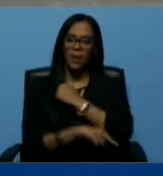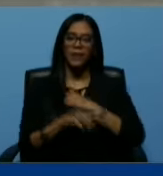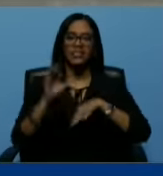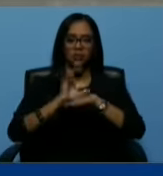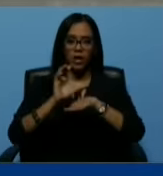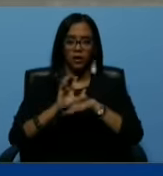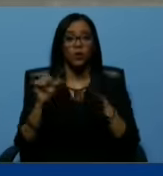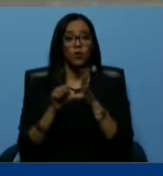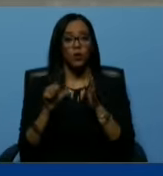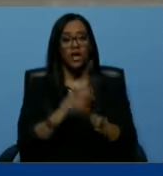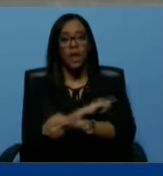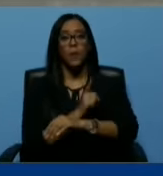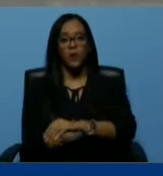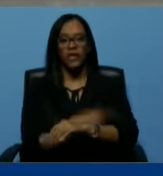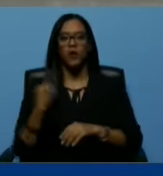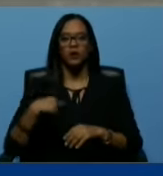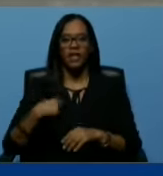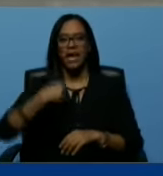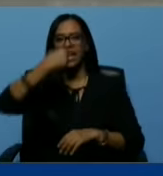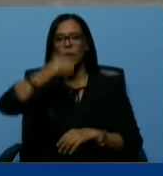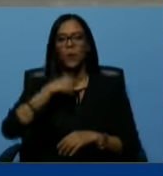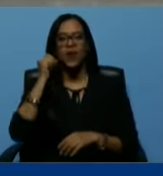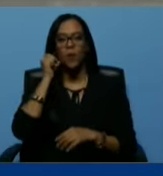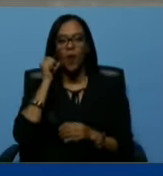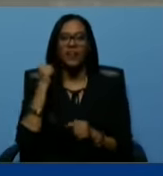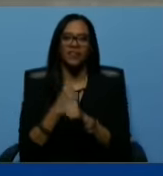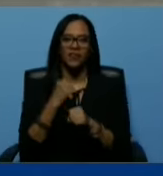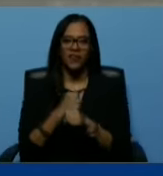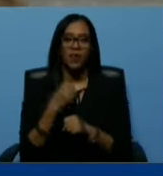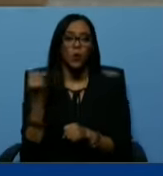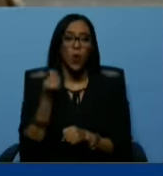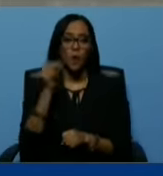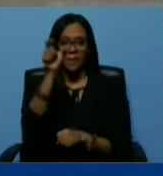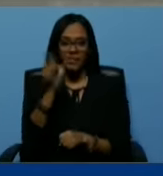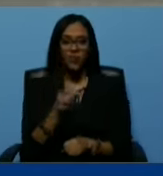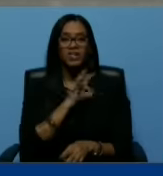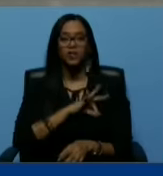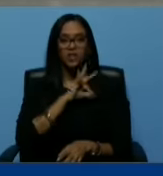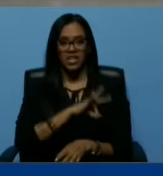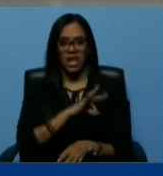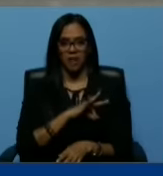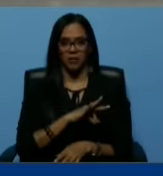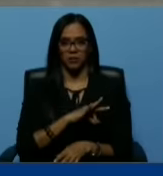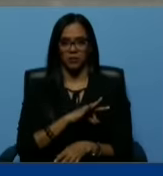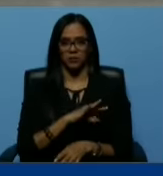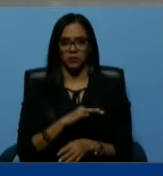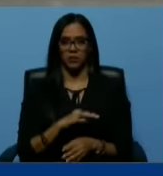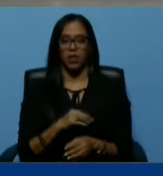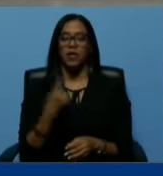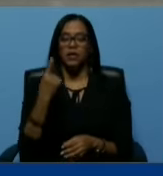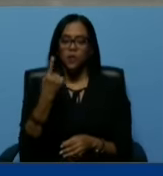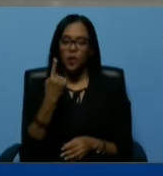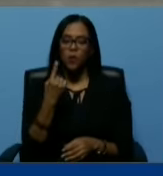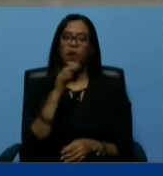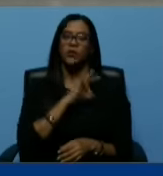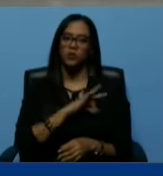donde el poder lo tenga el hombre y la mujer de a pie, como ser social, como ser de una